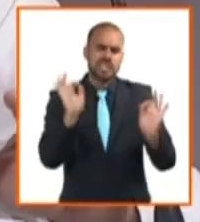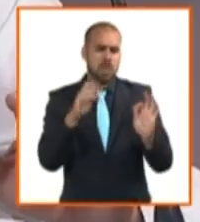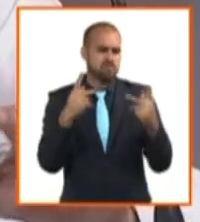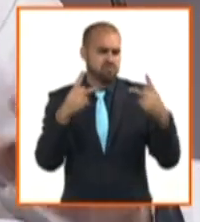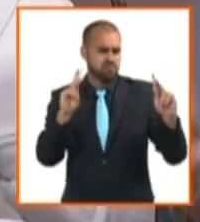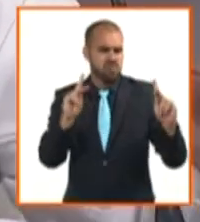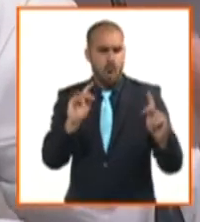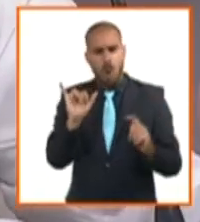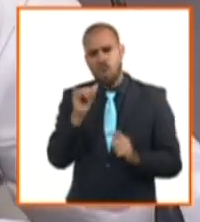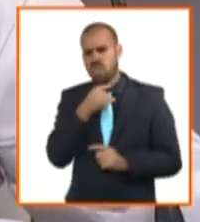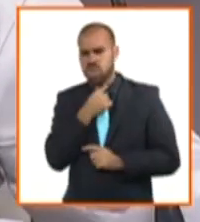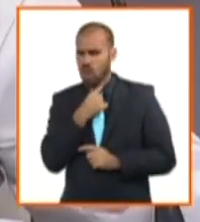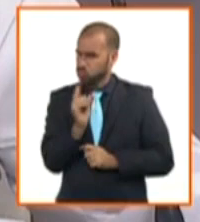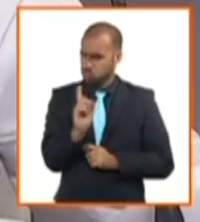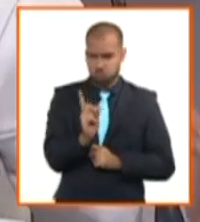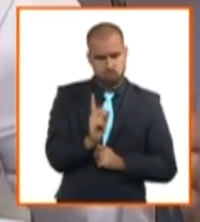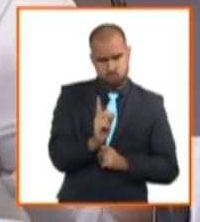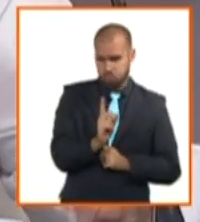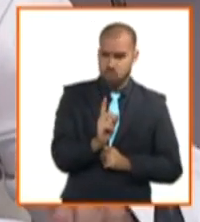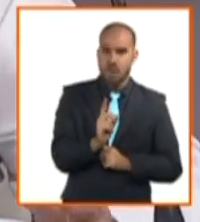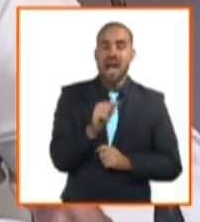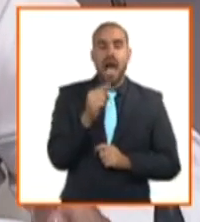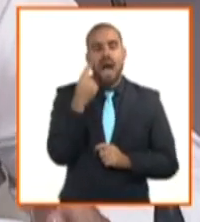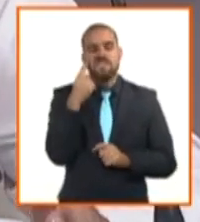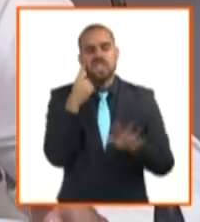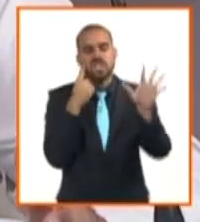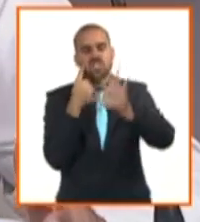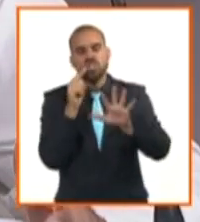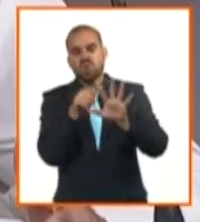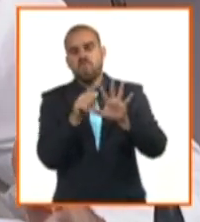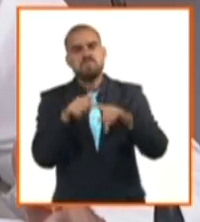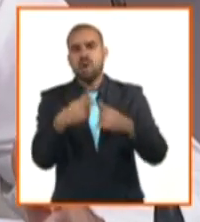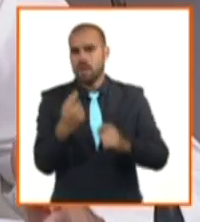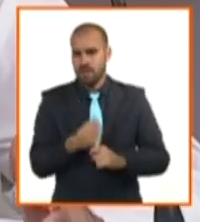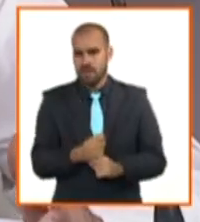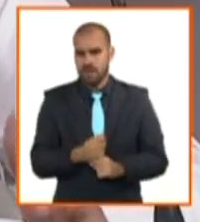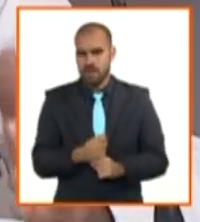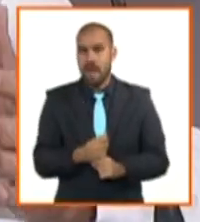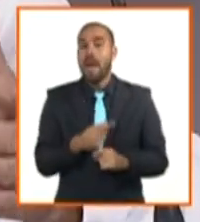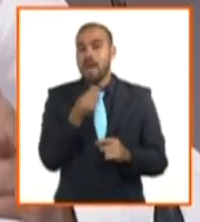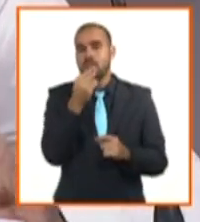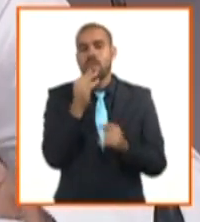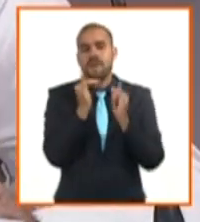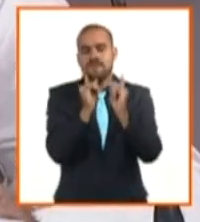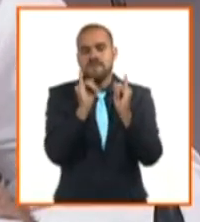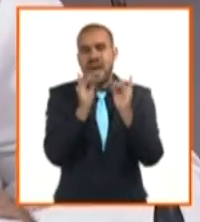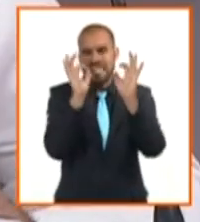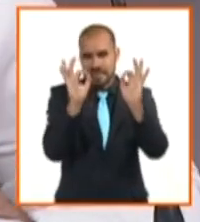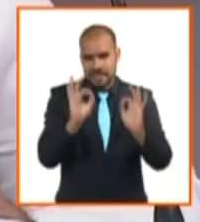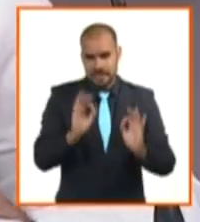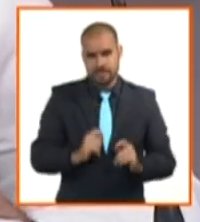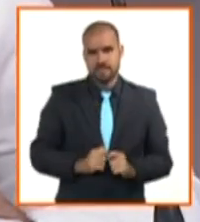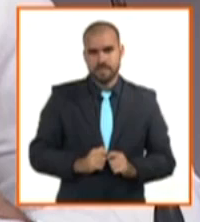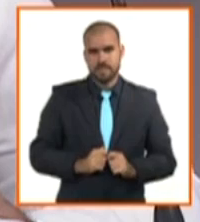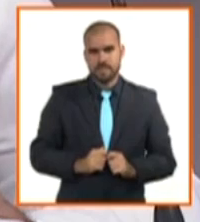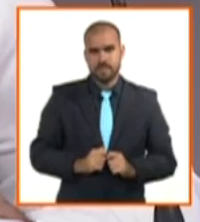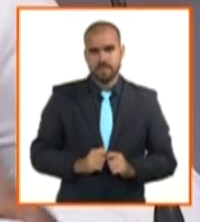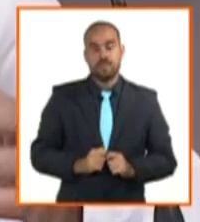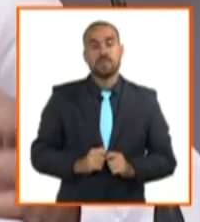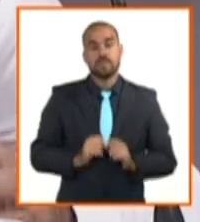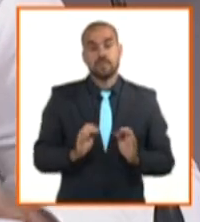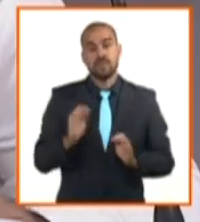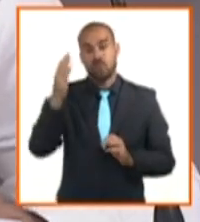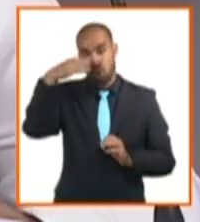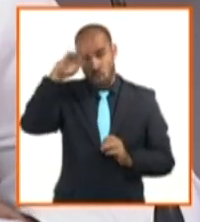escala de precisión en una escala regional hay una escala nacional pero por eso nosotros también insistimos hay una escala en cuba también a nivel provincial